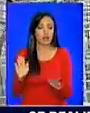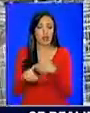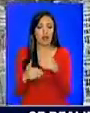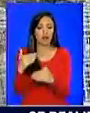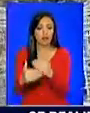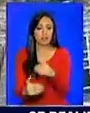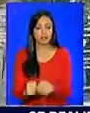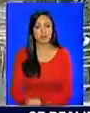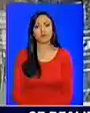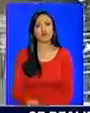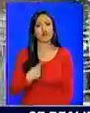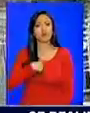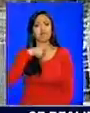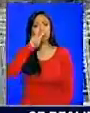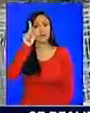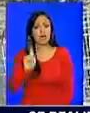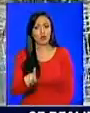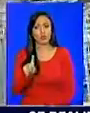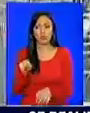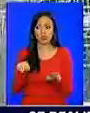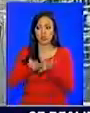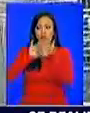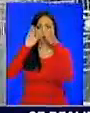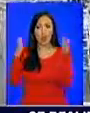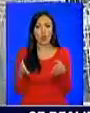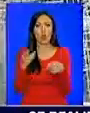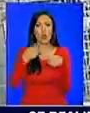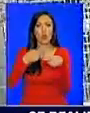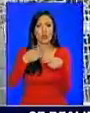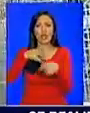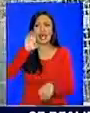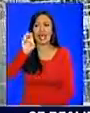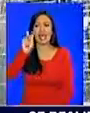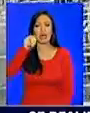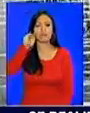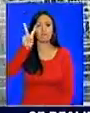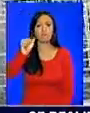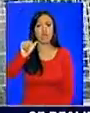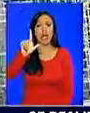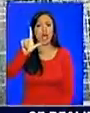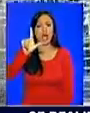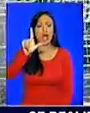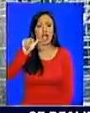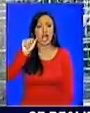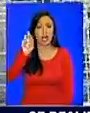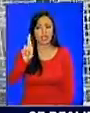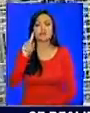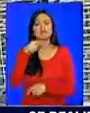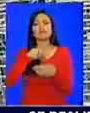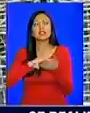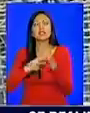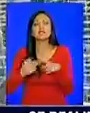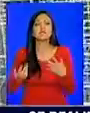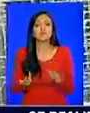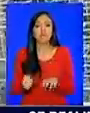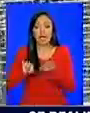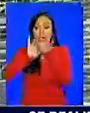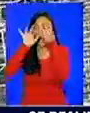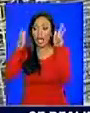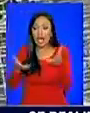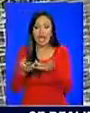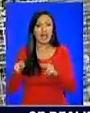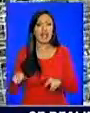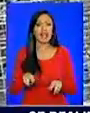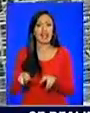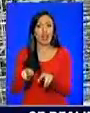sí es el encauzar, es el encerrar el río para permitir que pase la vía sobre él. Así es, el embaulamiento es embaularlo al río.